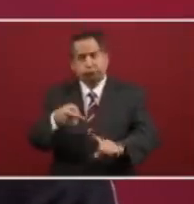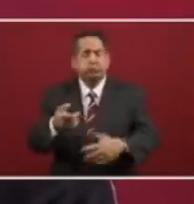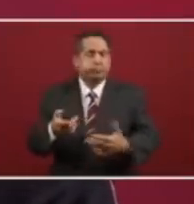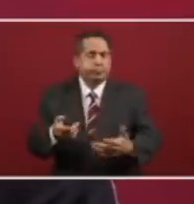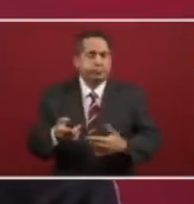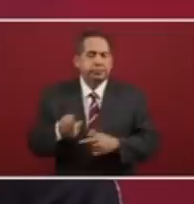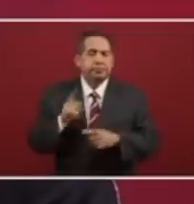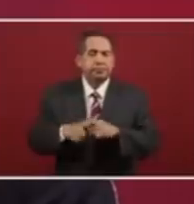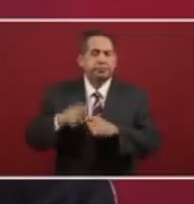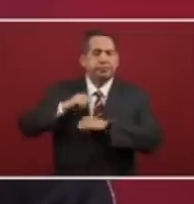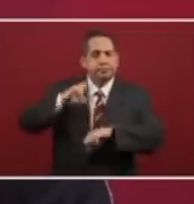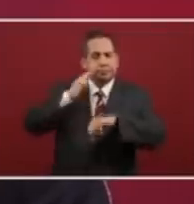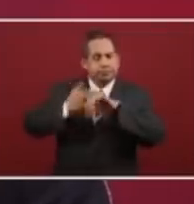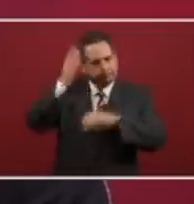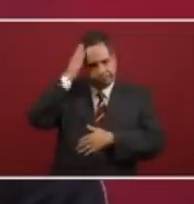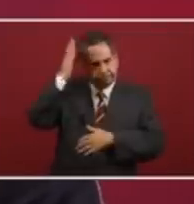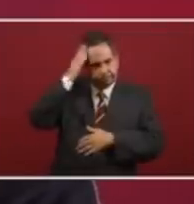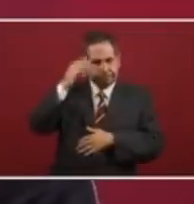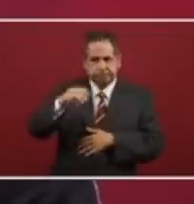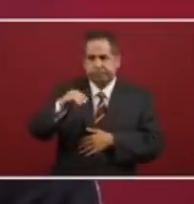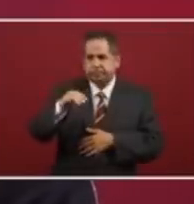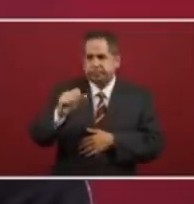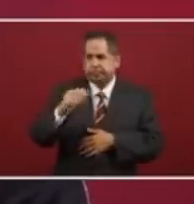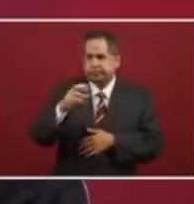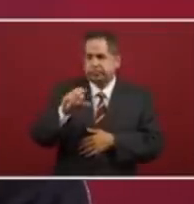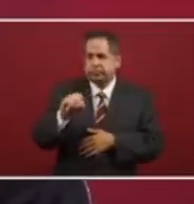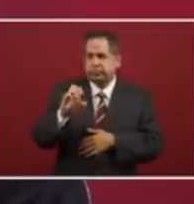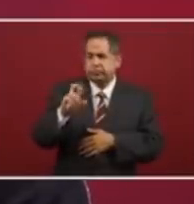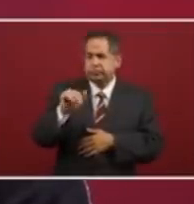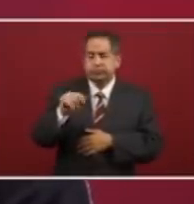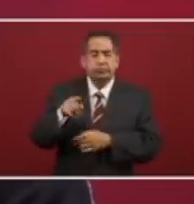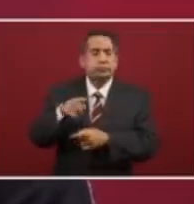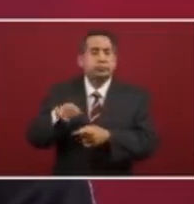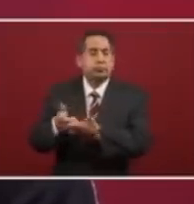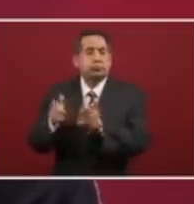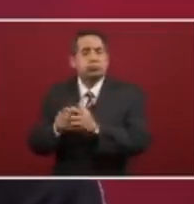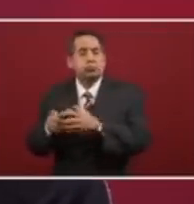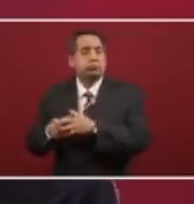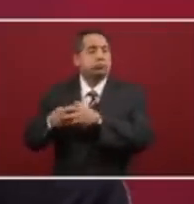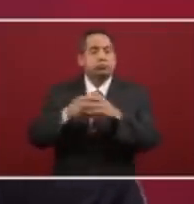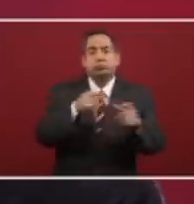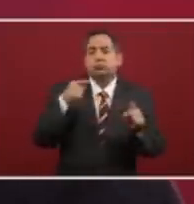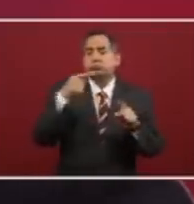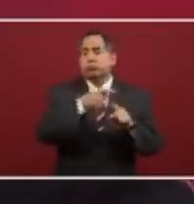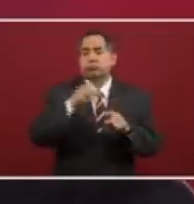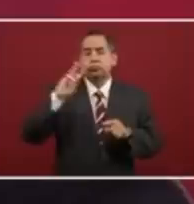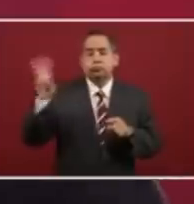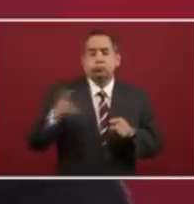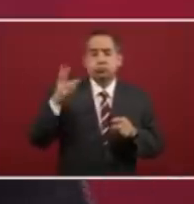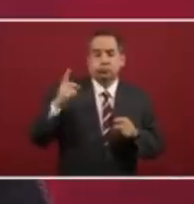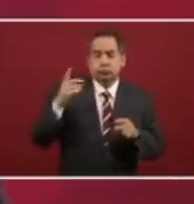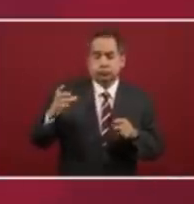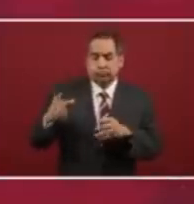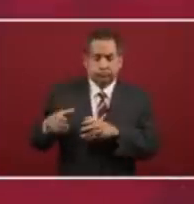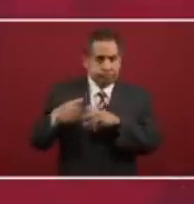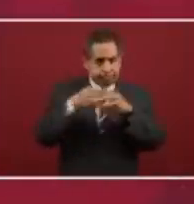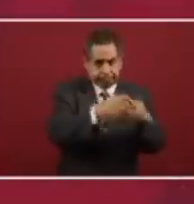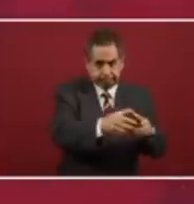representa a marcelo ebrad en washington y los consulados